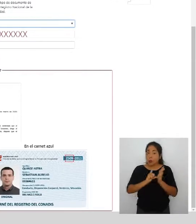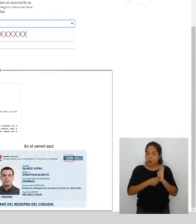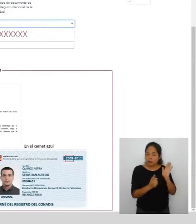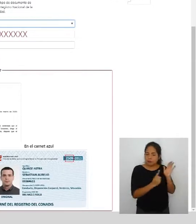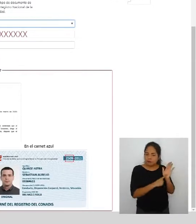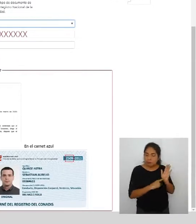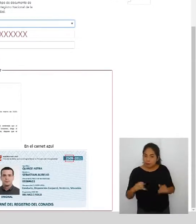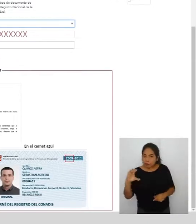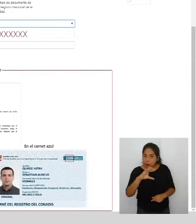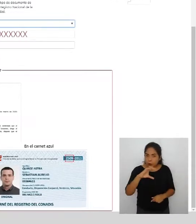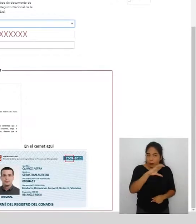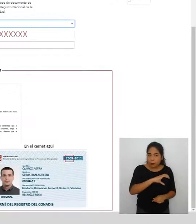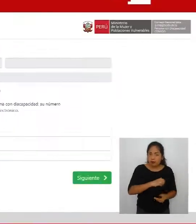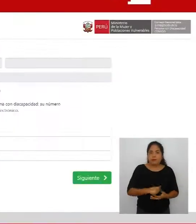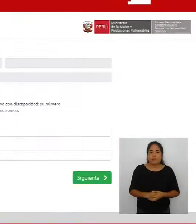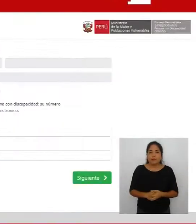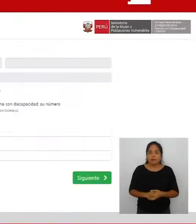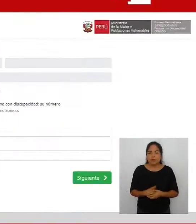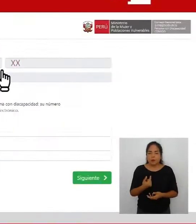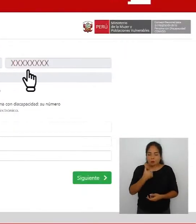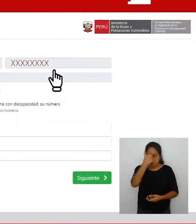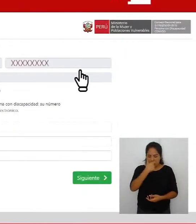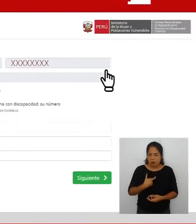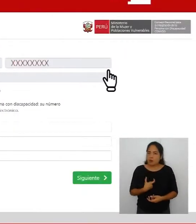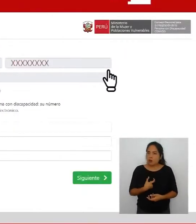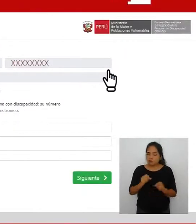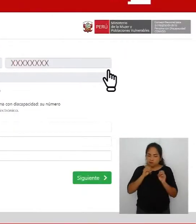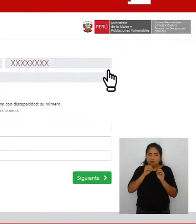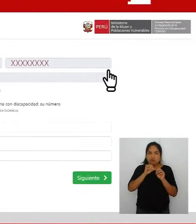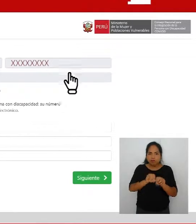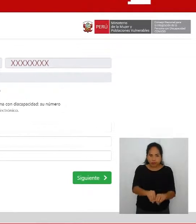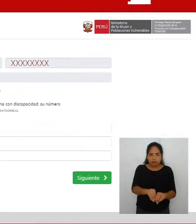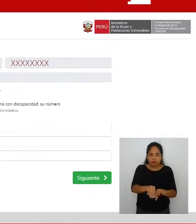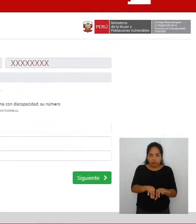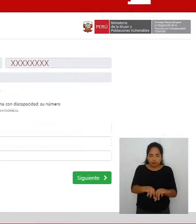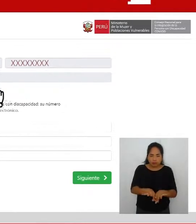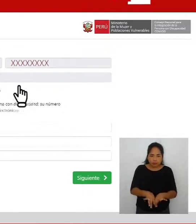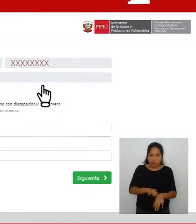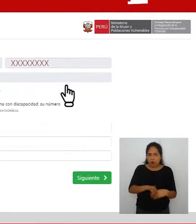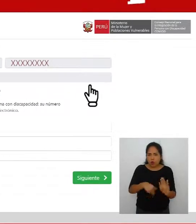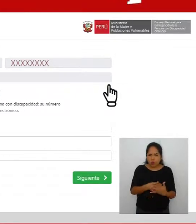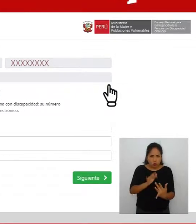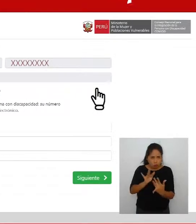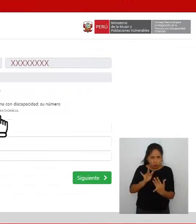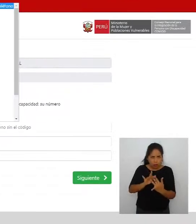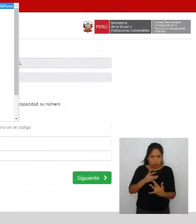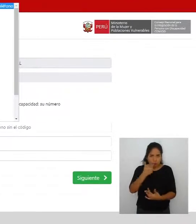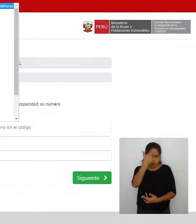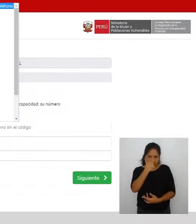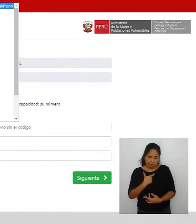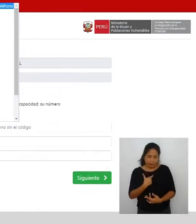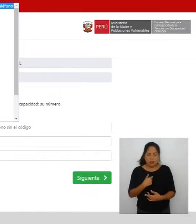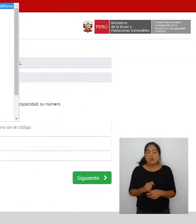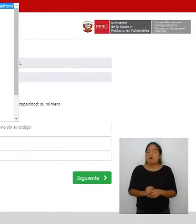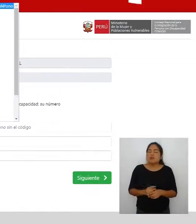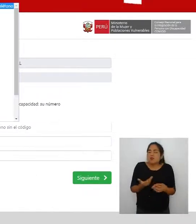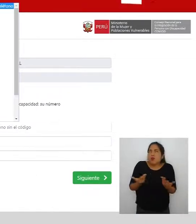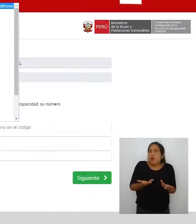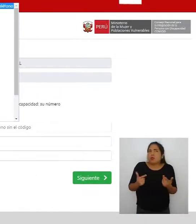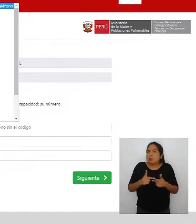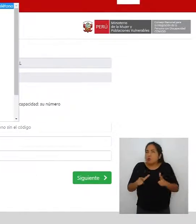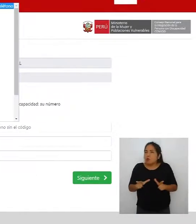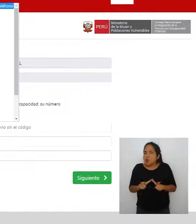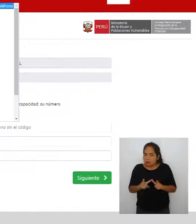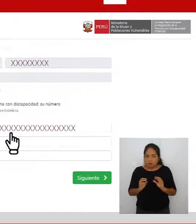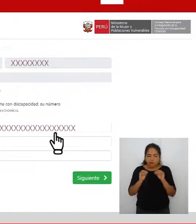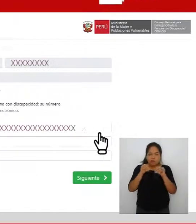Luego, hacer clic en buscar. Escribe tus datos personales al igual que tus datos de contacto. En él, selecciona